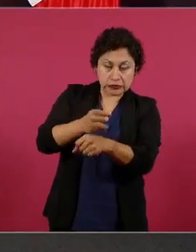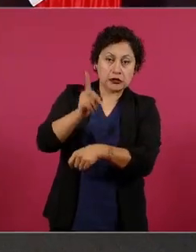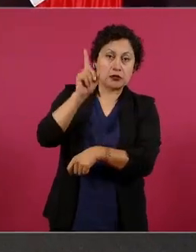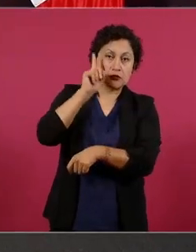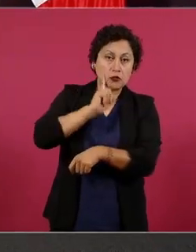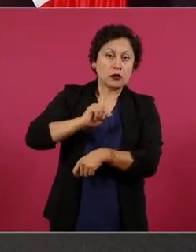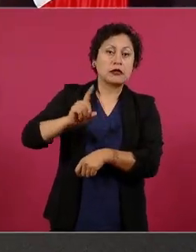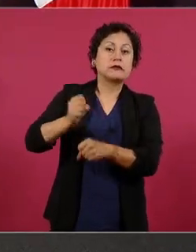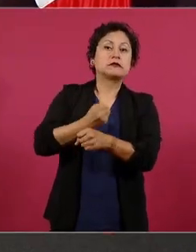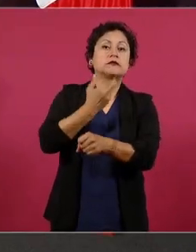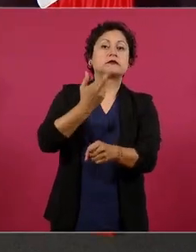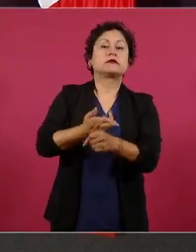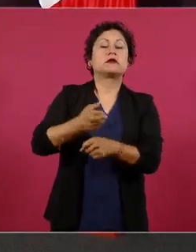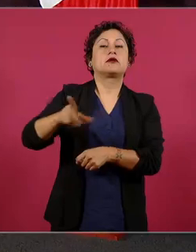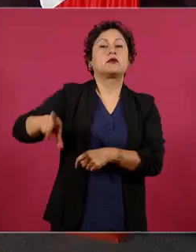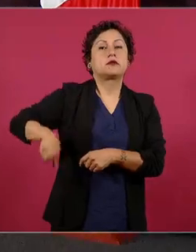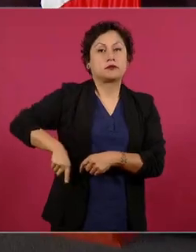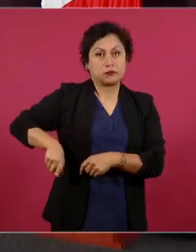Gobernación,